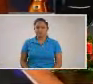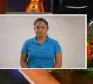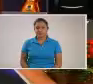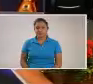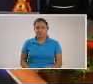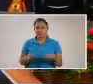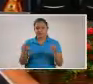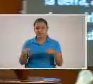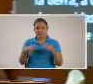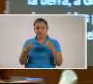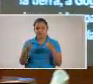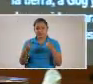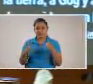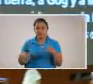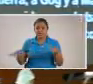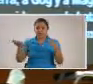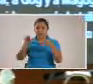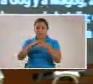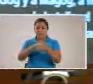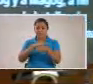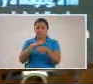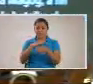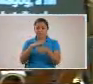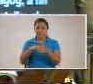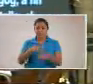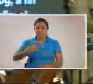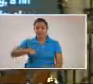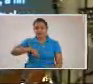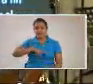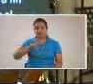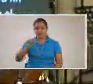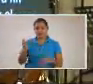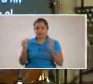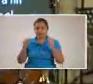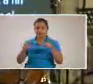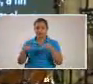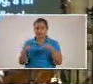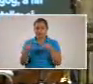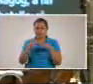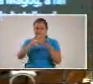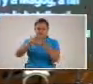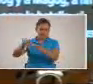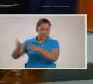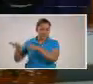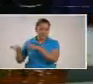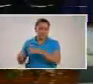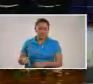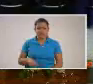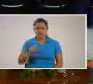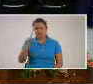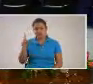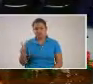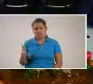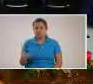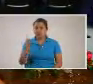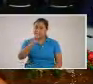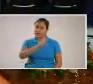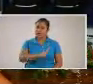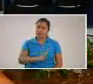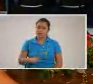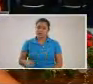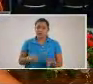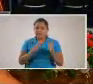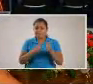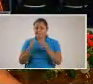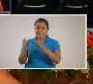tal manera que se complementan. Y nosotros no podemos desechar ni una ni otra parte de la Biblia,